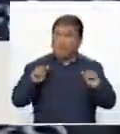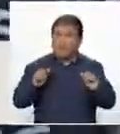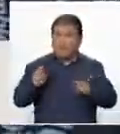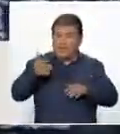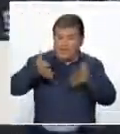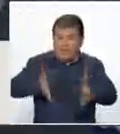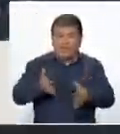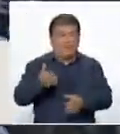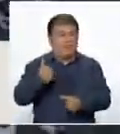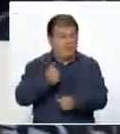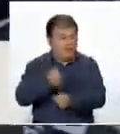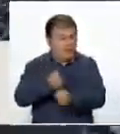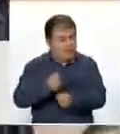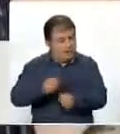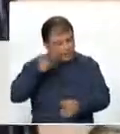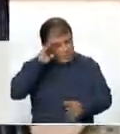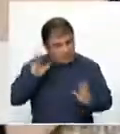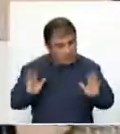las autoridades trabajar.